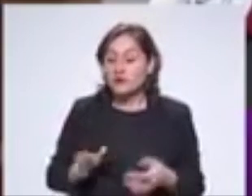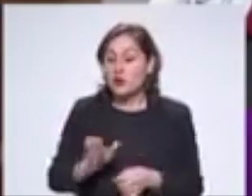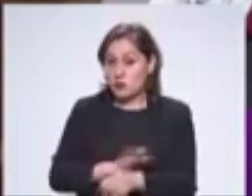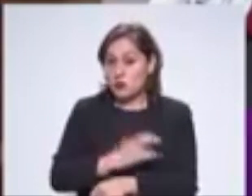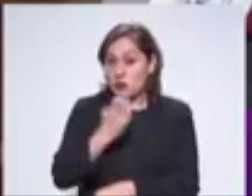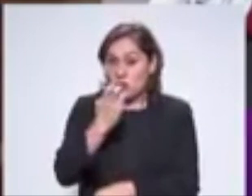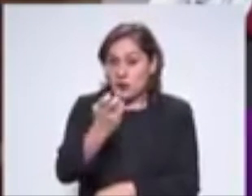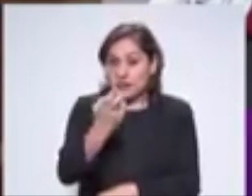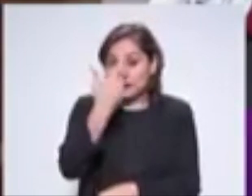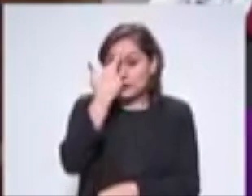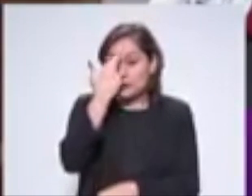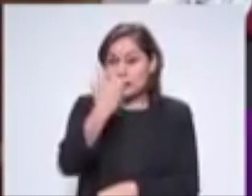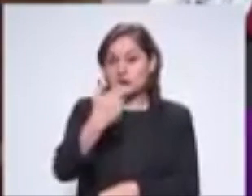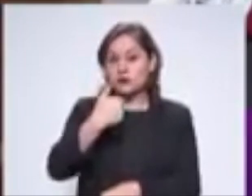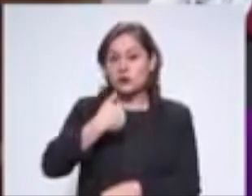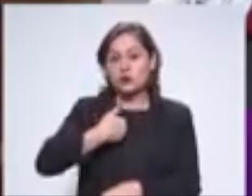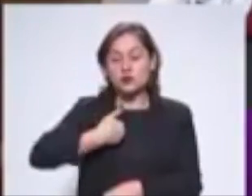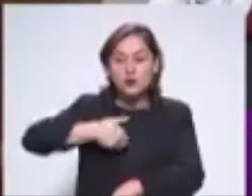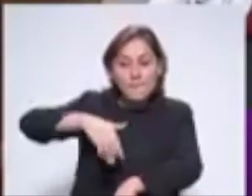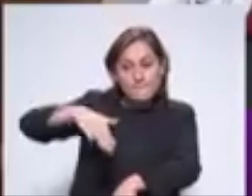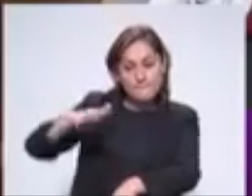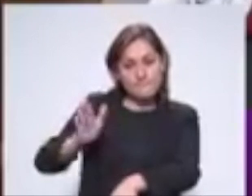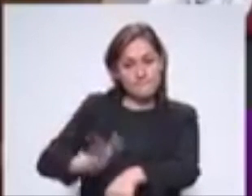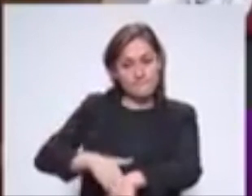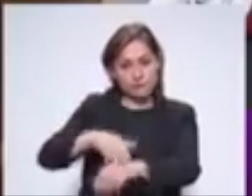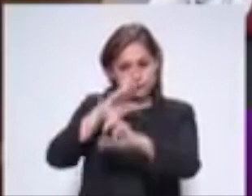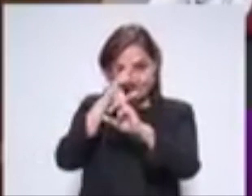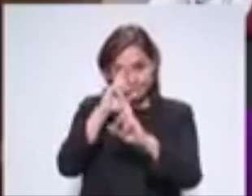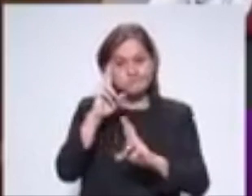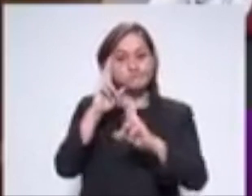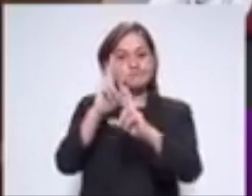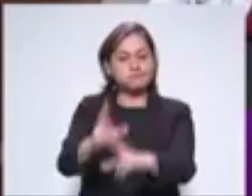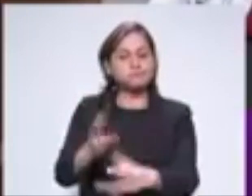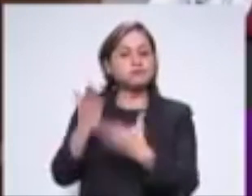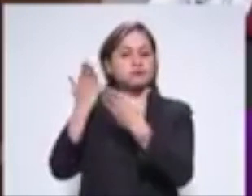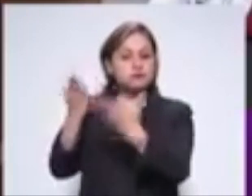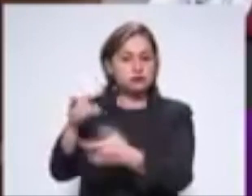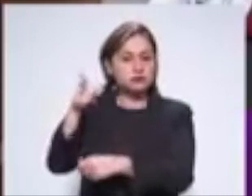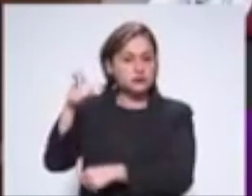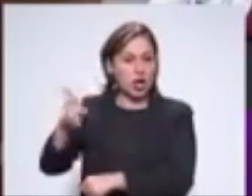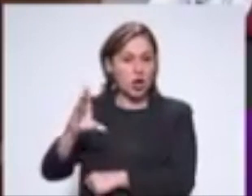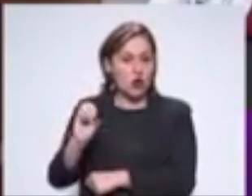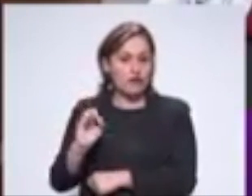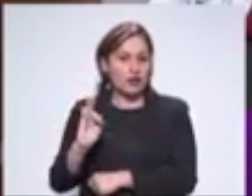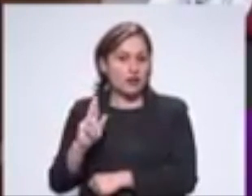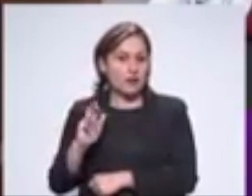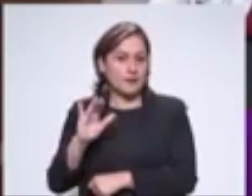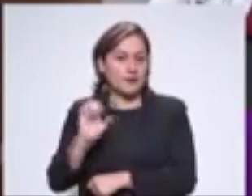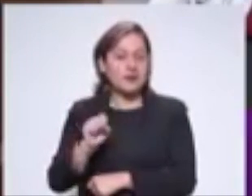permito hacer un llamado muy respetuoso y exhortar al sujeto obligado, a efecto de que atienda